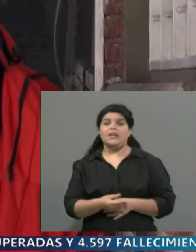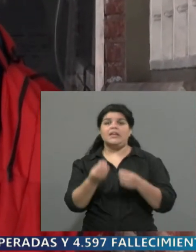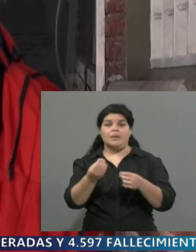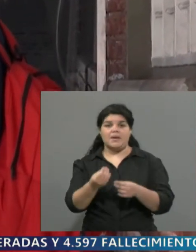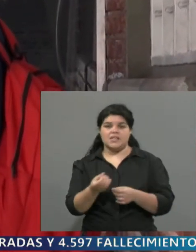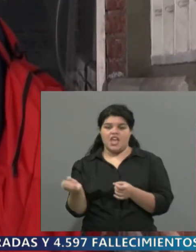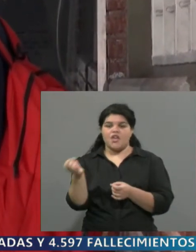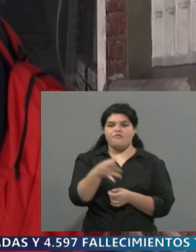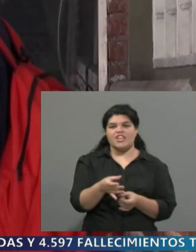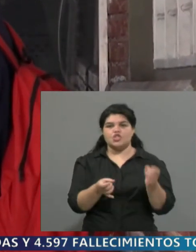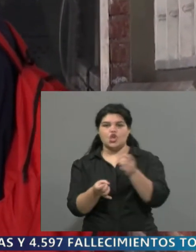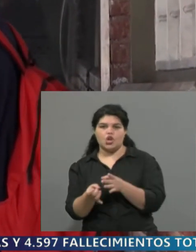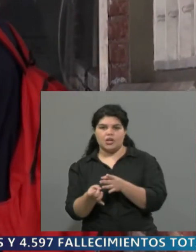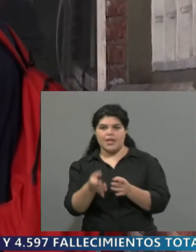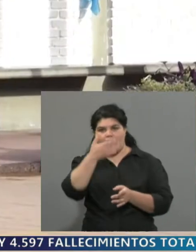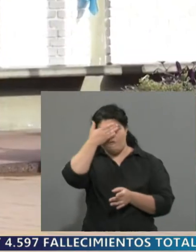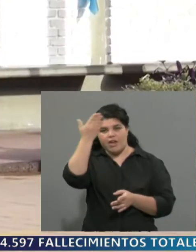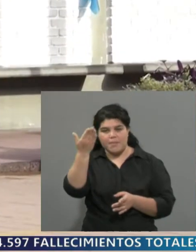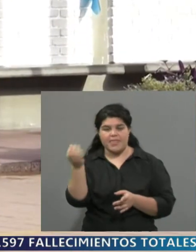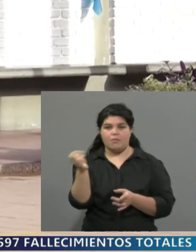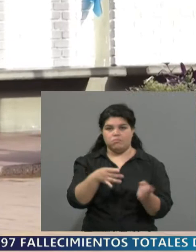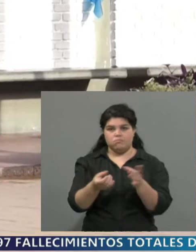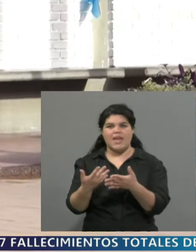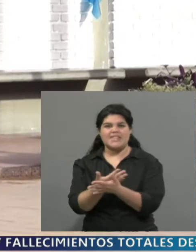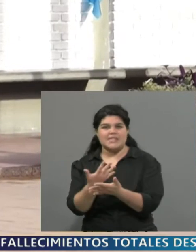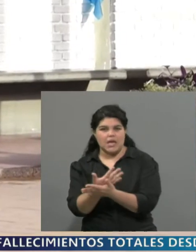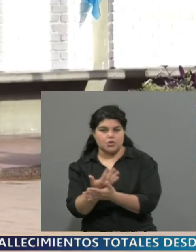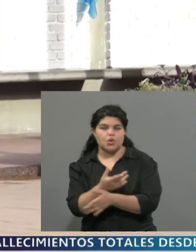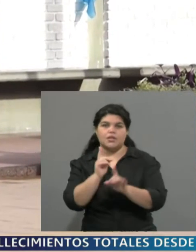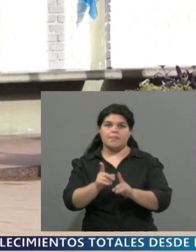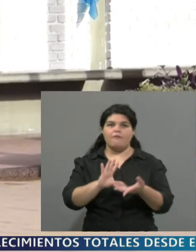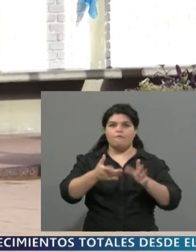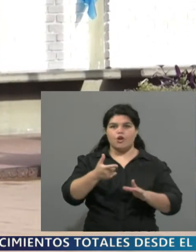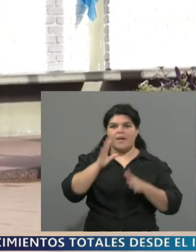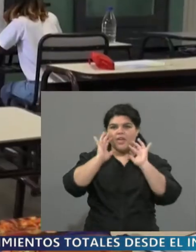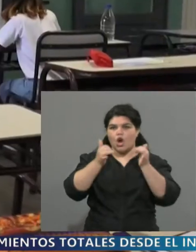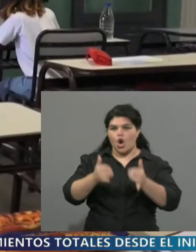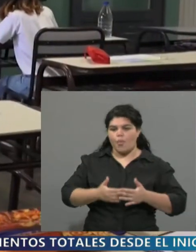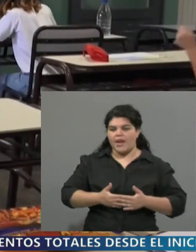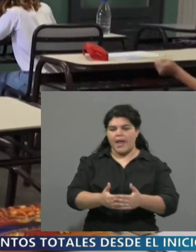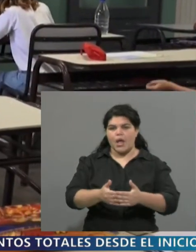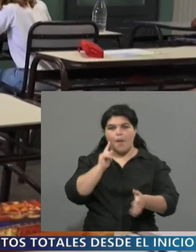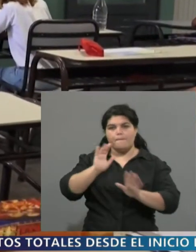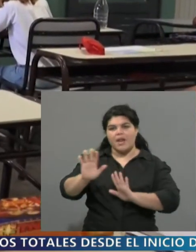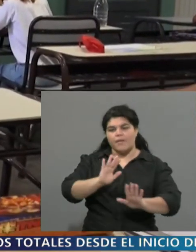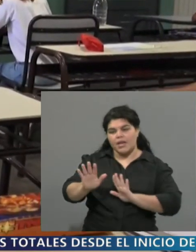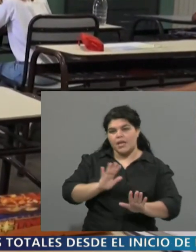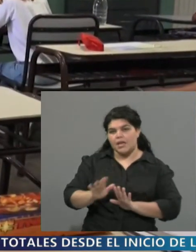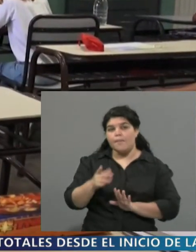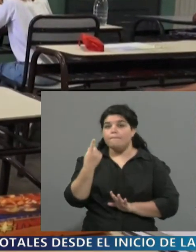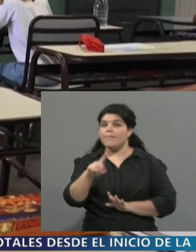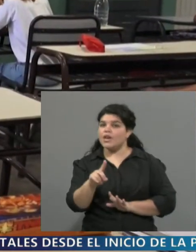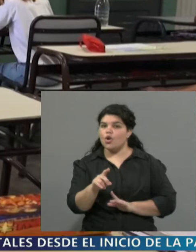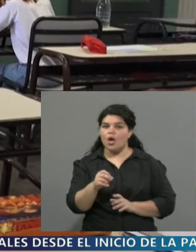sexual, de embarazos adolescentes, de formas de evitar embarazos adolescentes, más o menos, con más o menos tabú, con más o menos qué sé